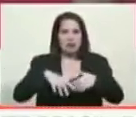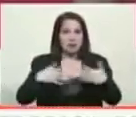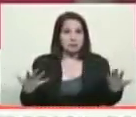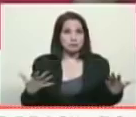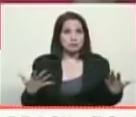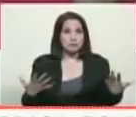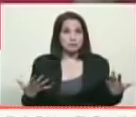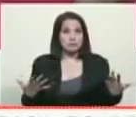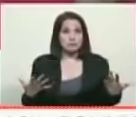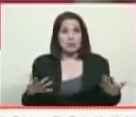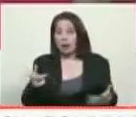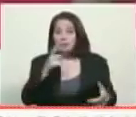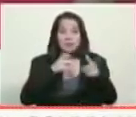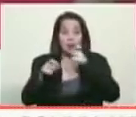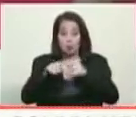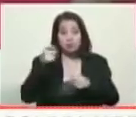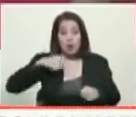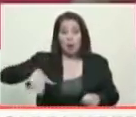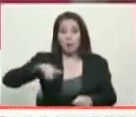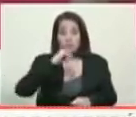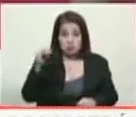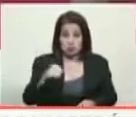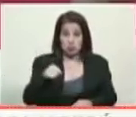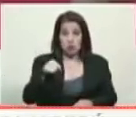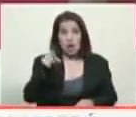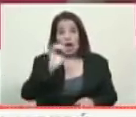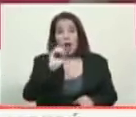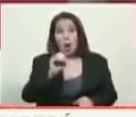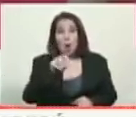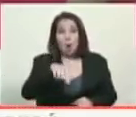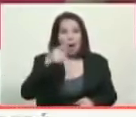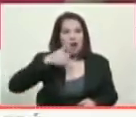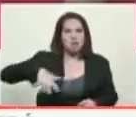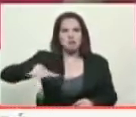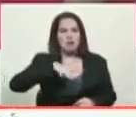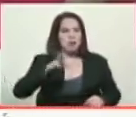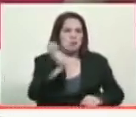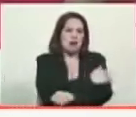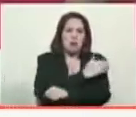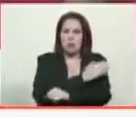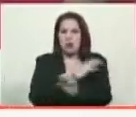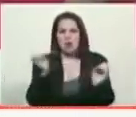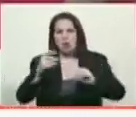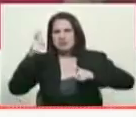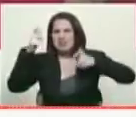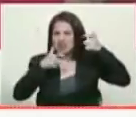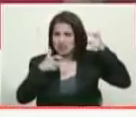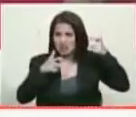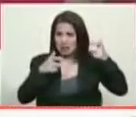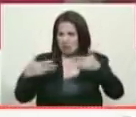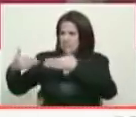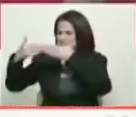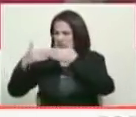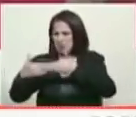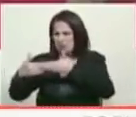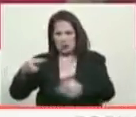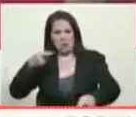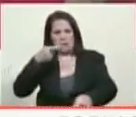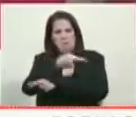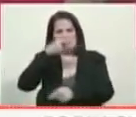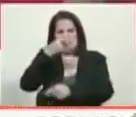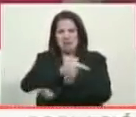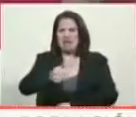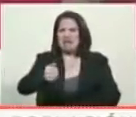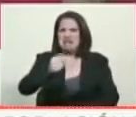le pregunto al pueblo de Venezuela desde aquí, sea usted chavista o escuálido. A nosotros nos va a imponer el presidente de